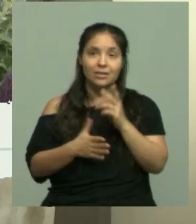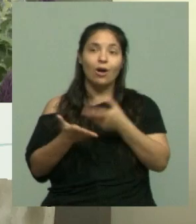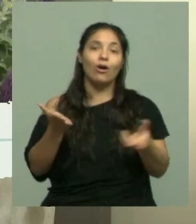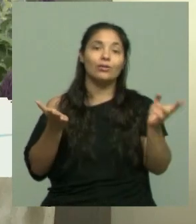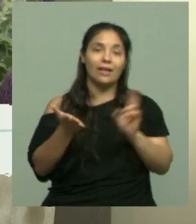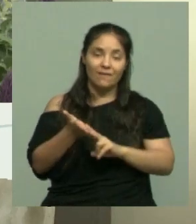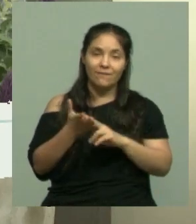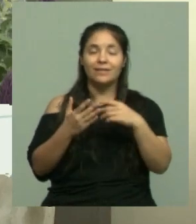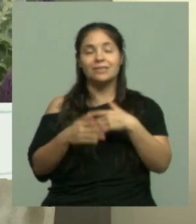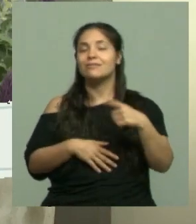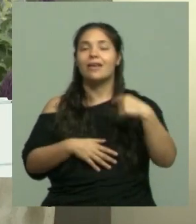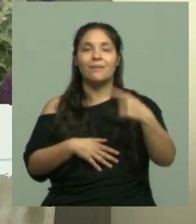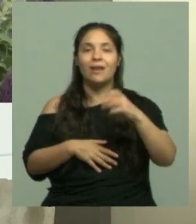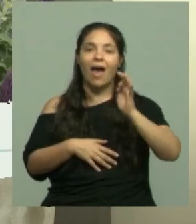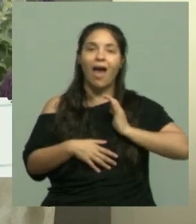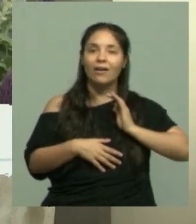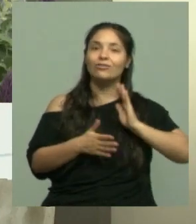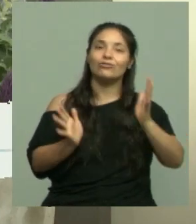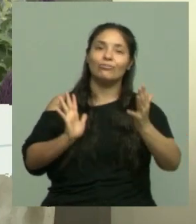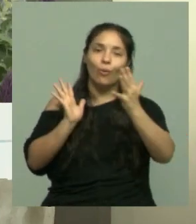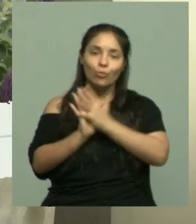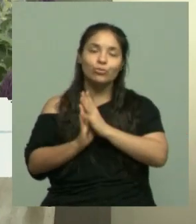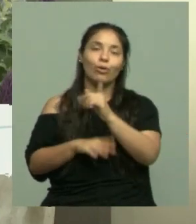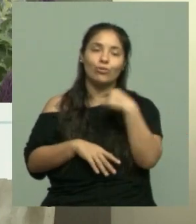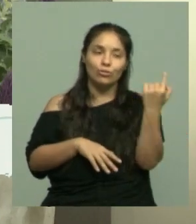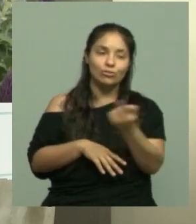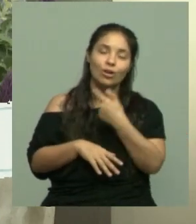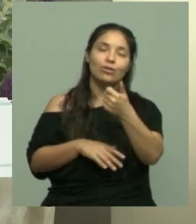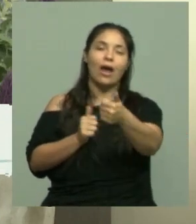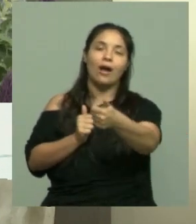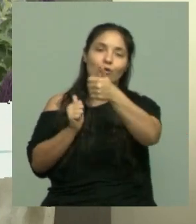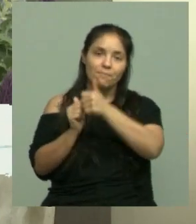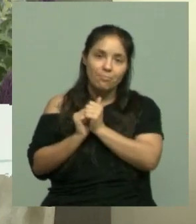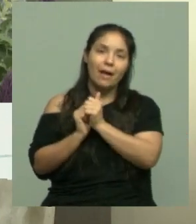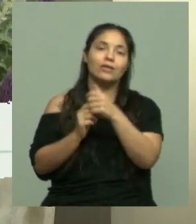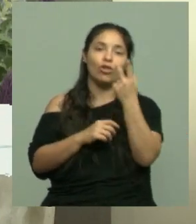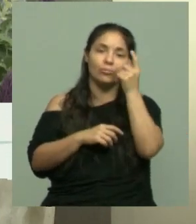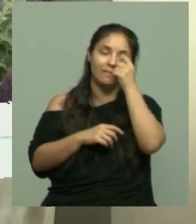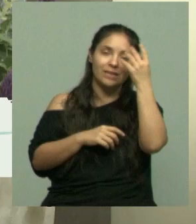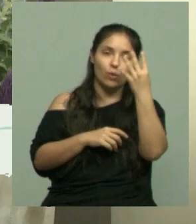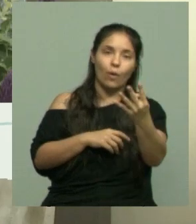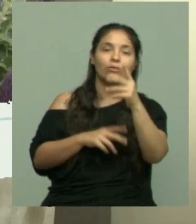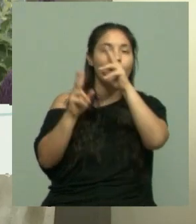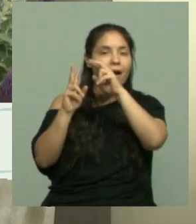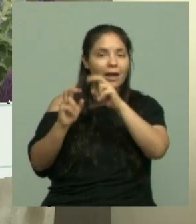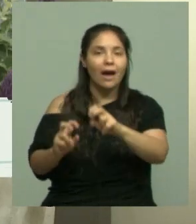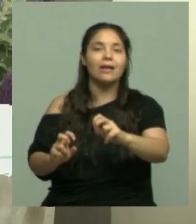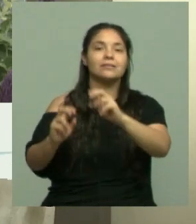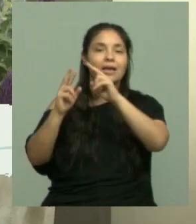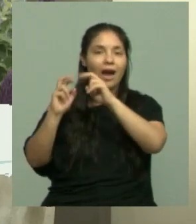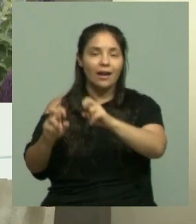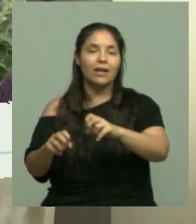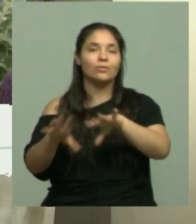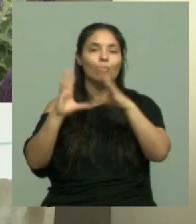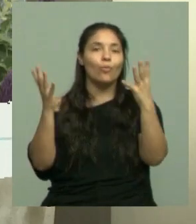hacemos siempre, Augusto, por este año con nosotros, por acompañarnos en este 2024 con tu análisis de lo que sucede a nivel